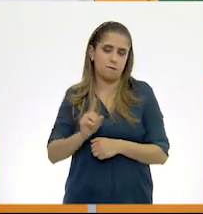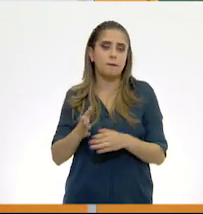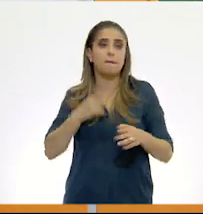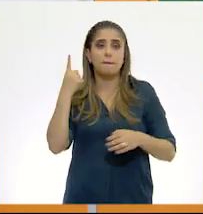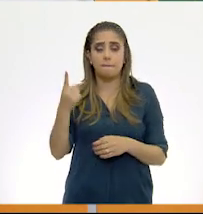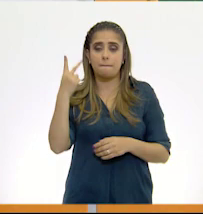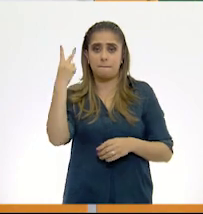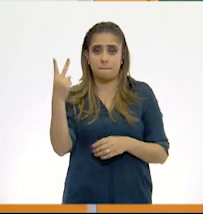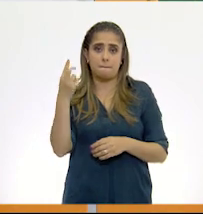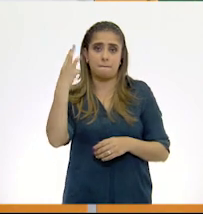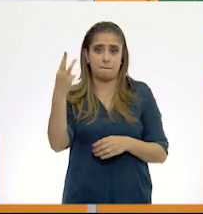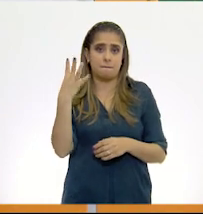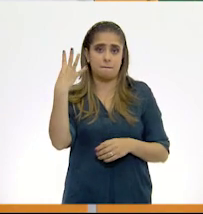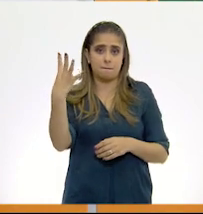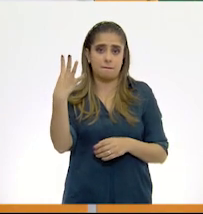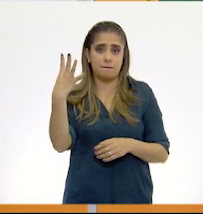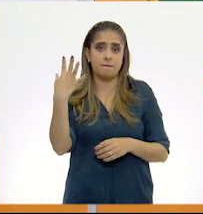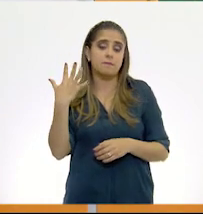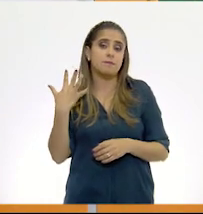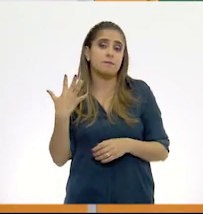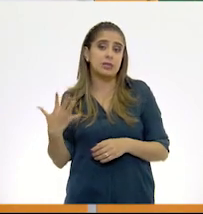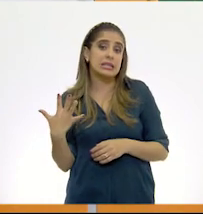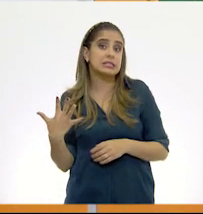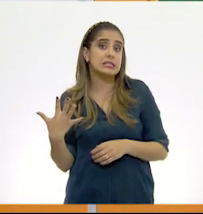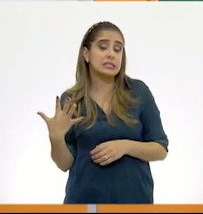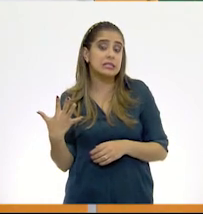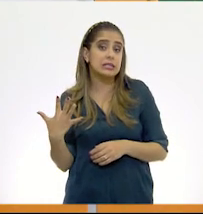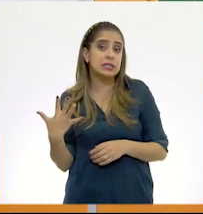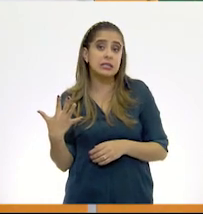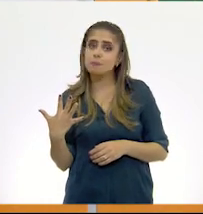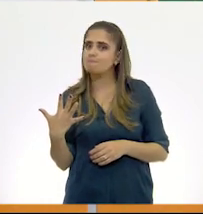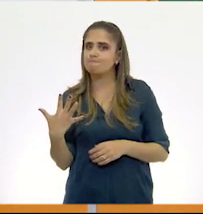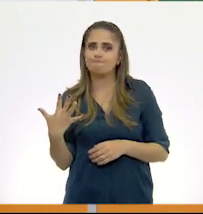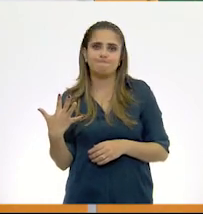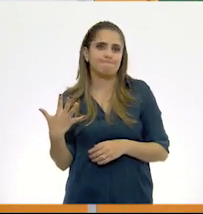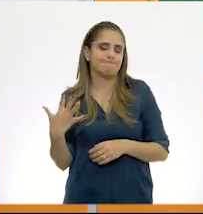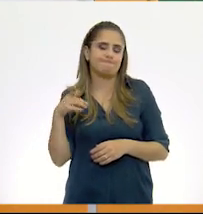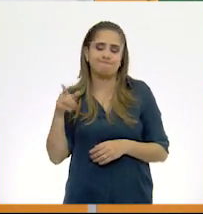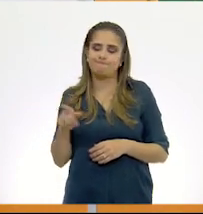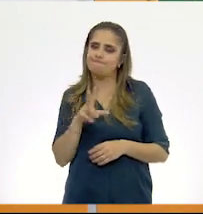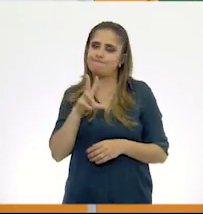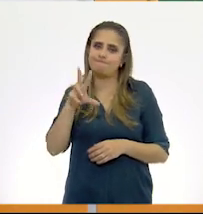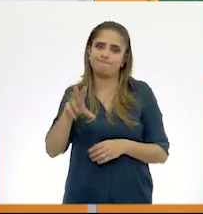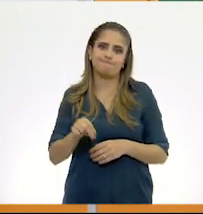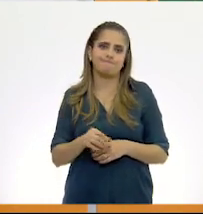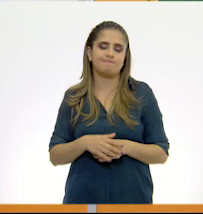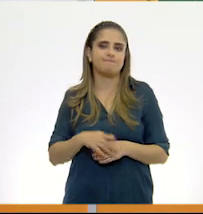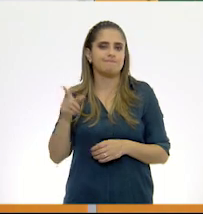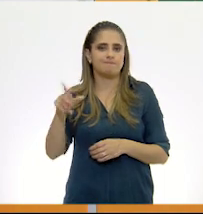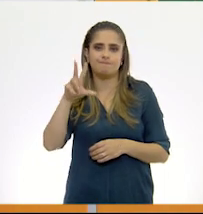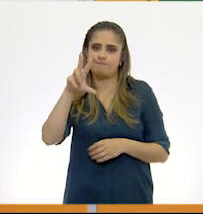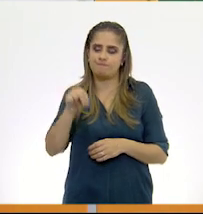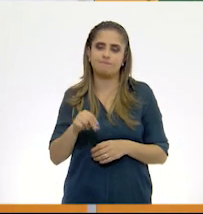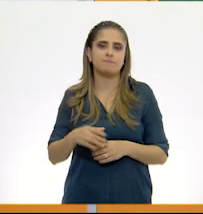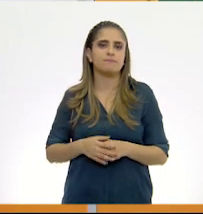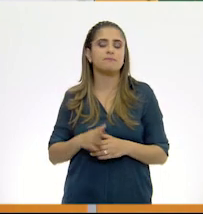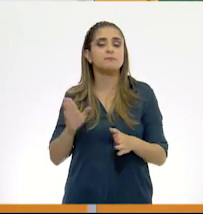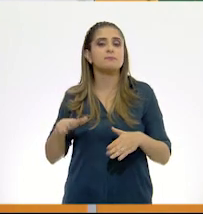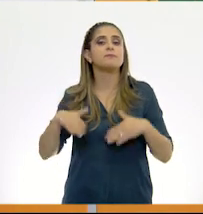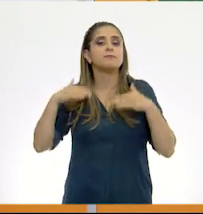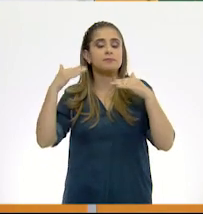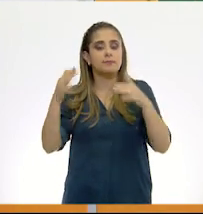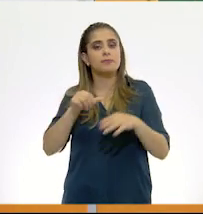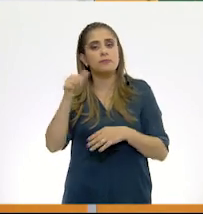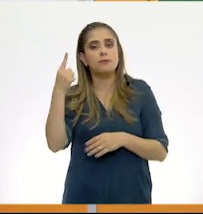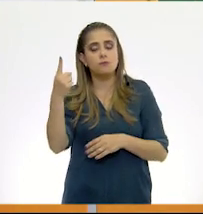Uno, dos, tres, cuatro, cinco. Se pasa por uno. Entonces, esta no, queda descartada. Vamos